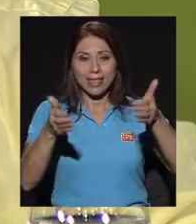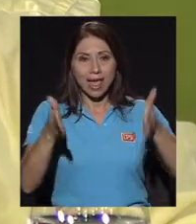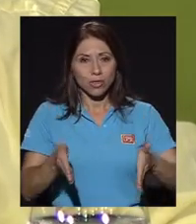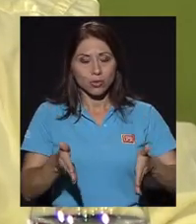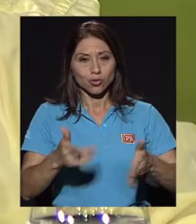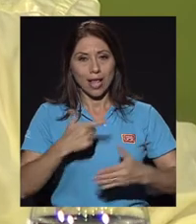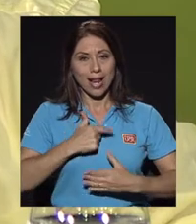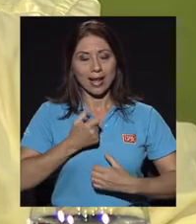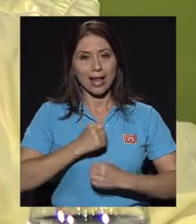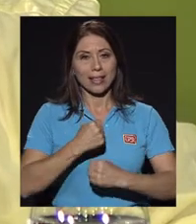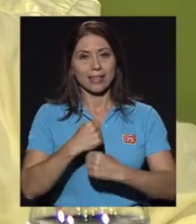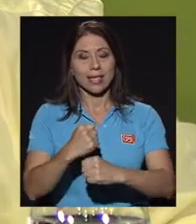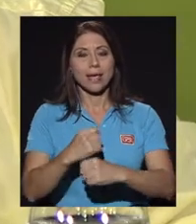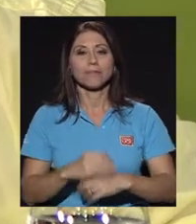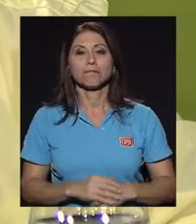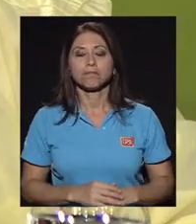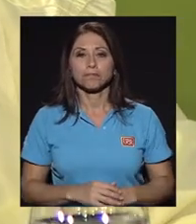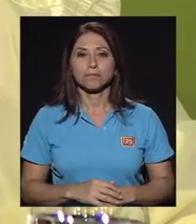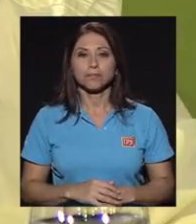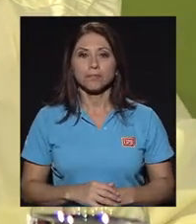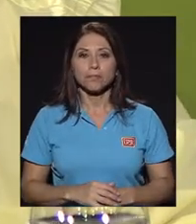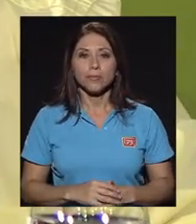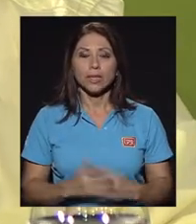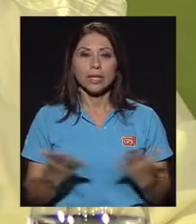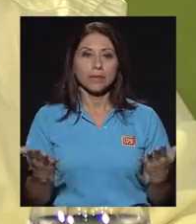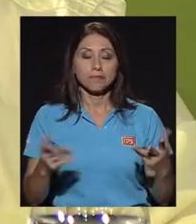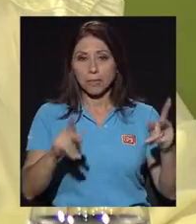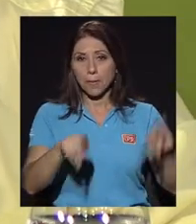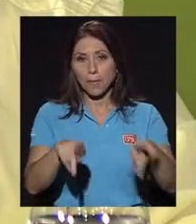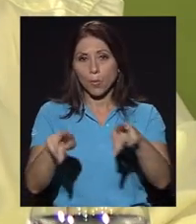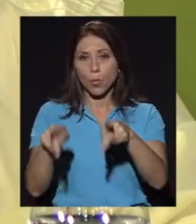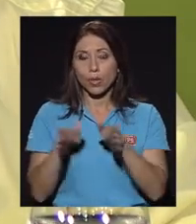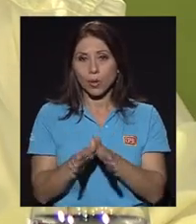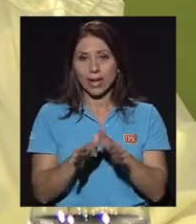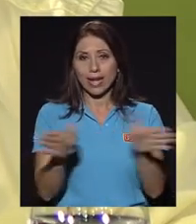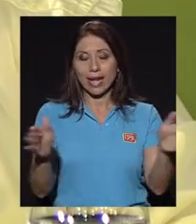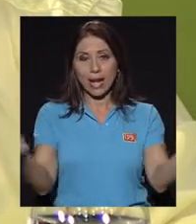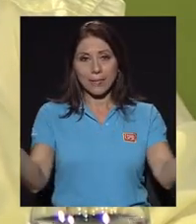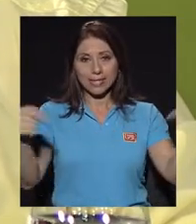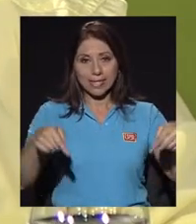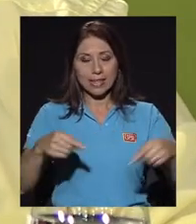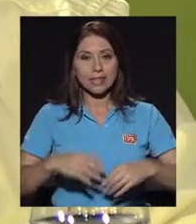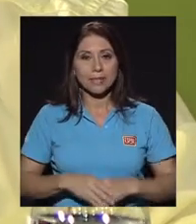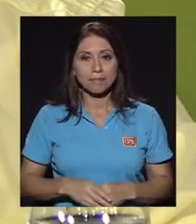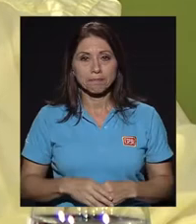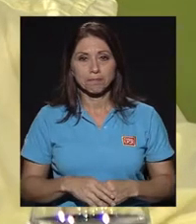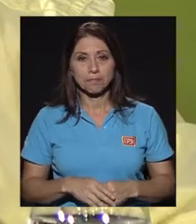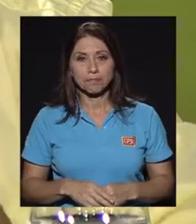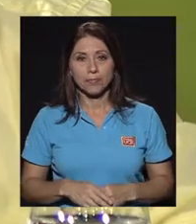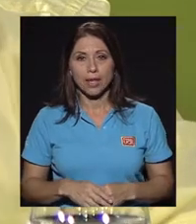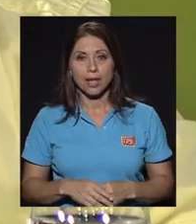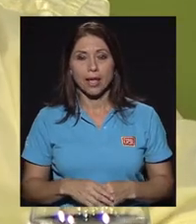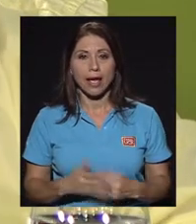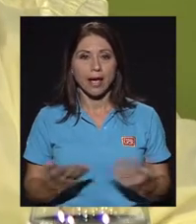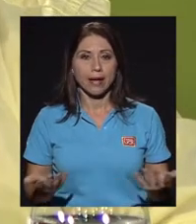candidatos a la alcaldía y público en general presente, a los